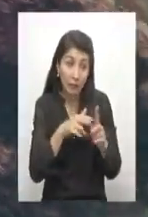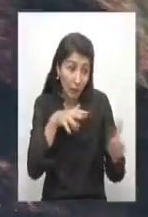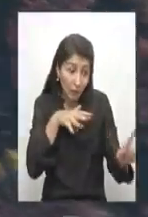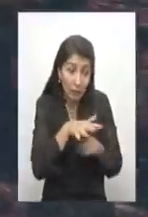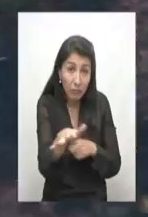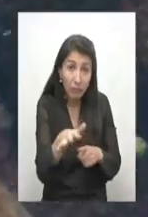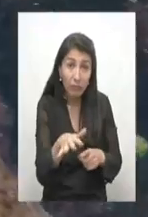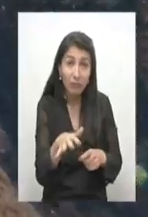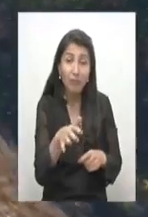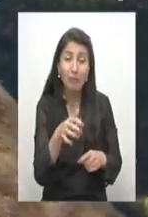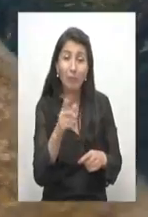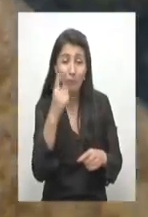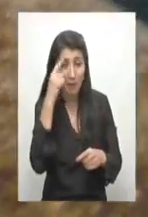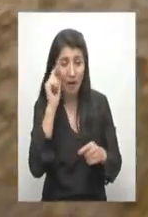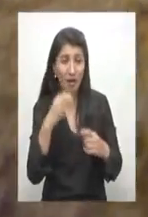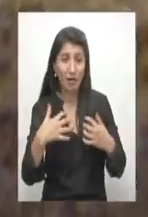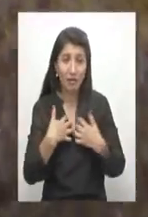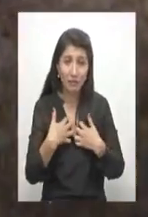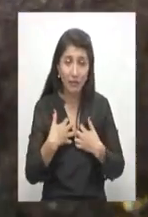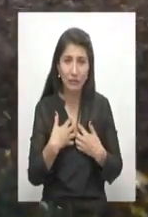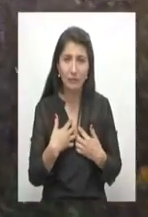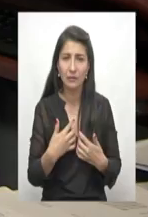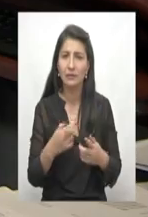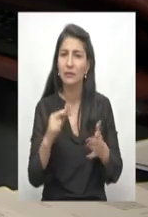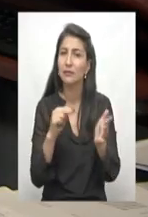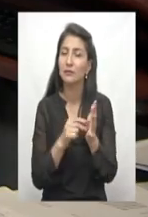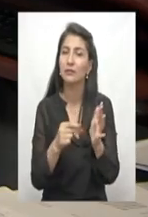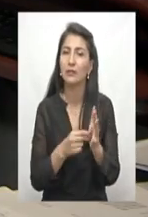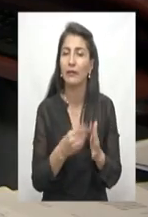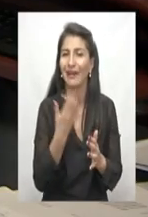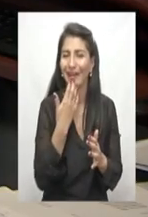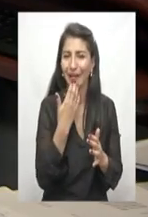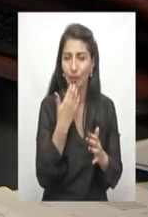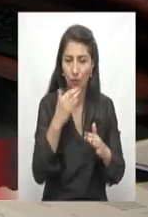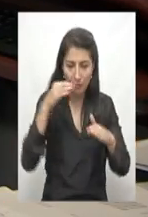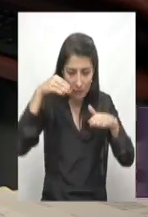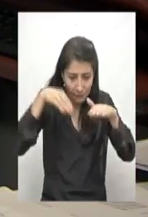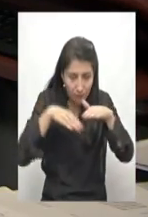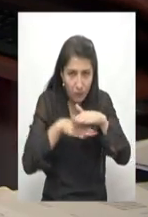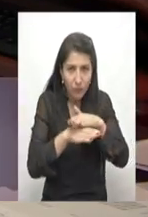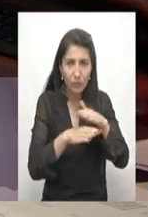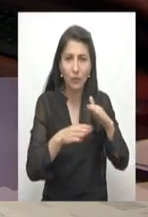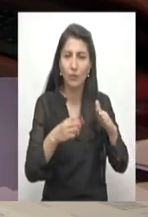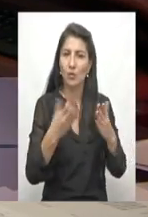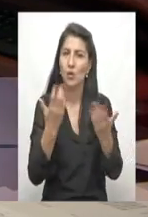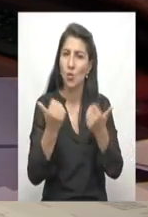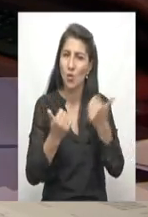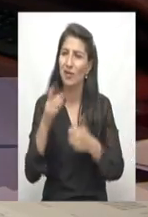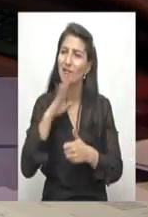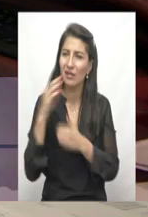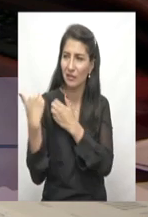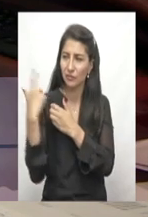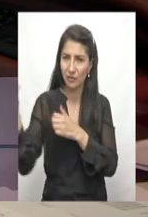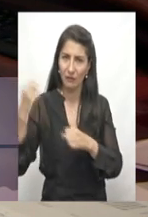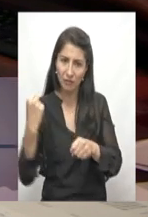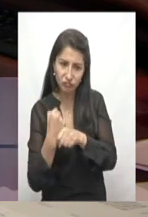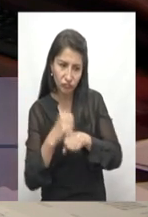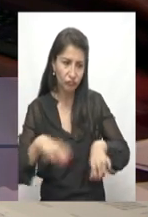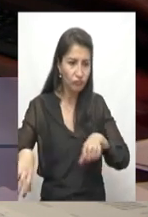ecosistema se refiere a que los vertimientos que está haciendo el